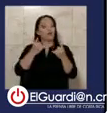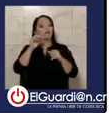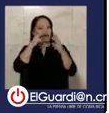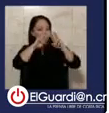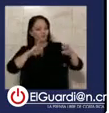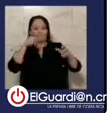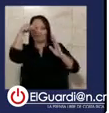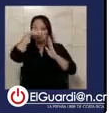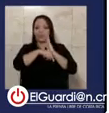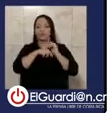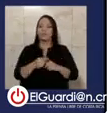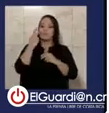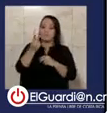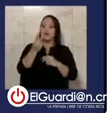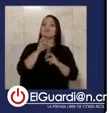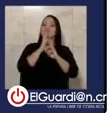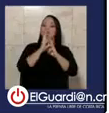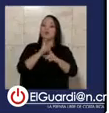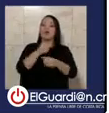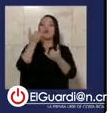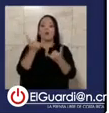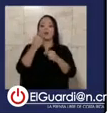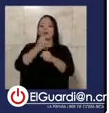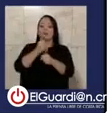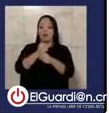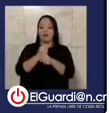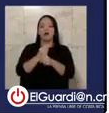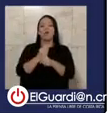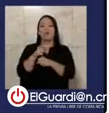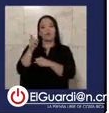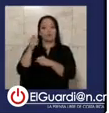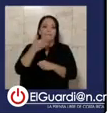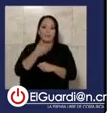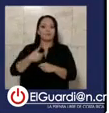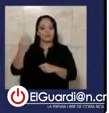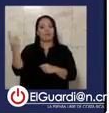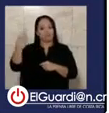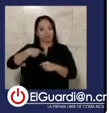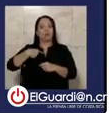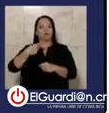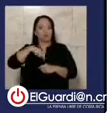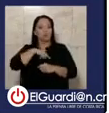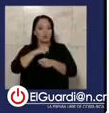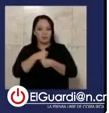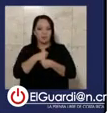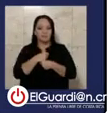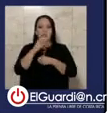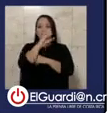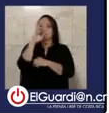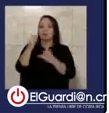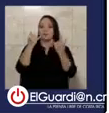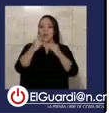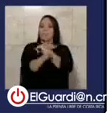Señor presidente, este es el resultado de una operación que usted ordenó y que pone a Costa Rica como los países más